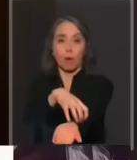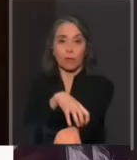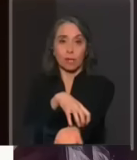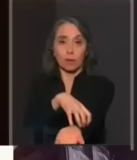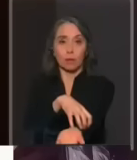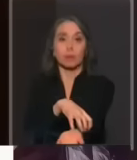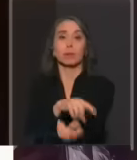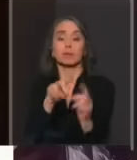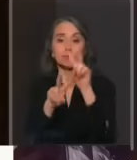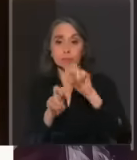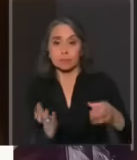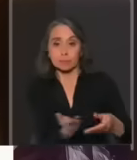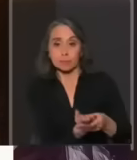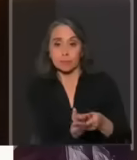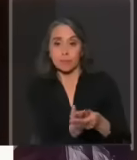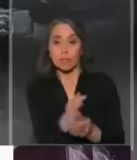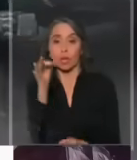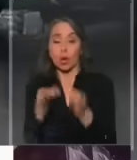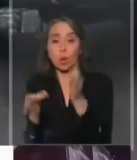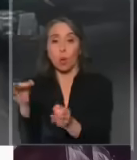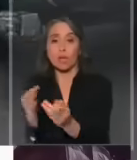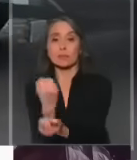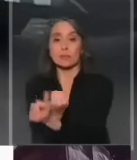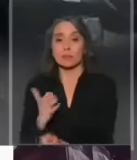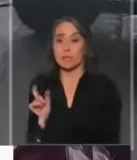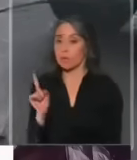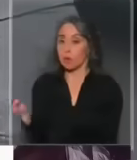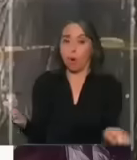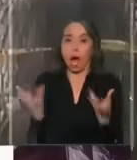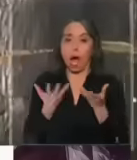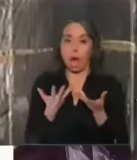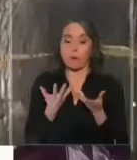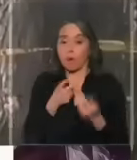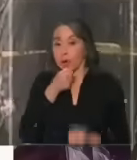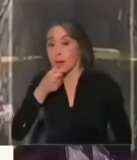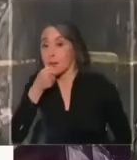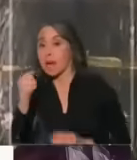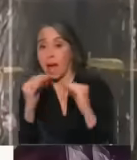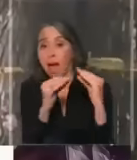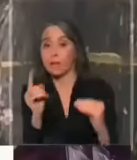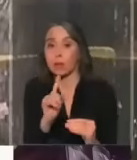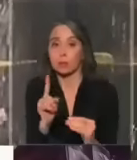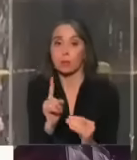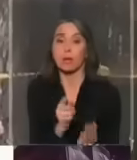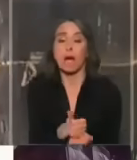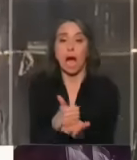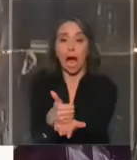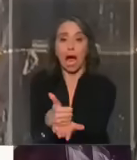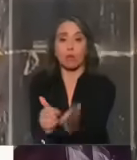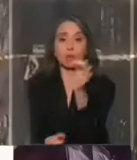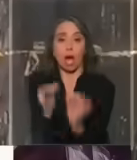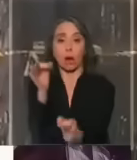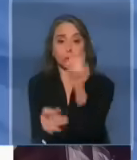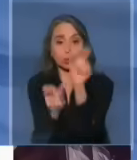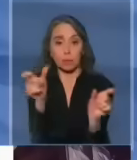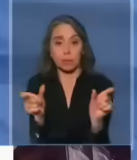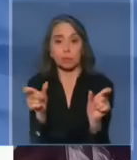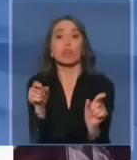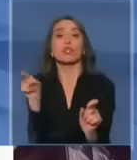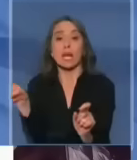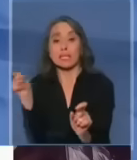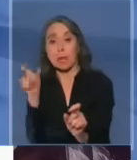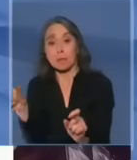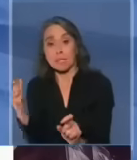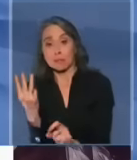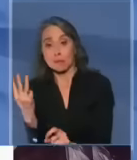Sobre su caso, ninguna fuente judicial ni policial se mostró disponible para una entrevista. La colaboración con la justicia fue la sentencia de muerte